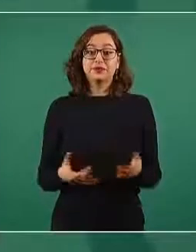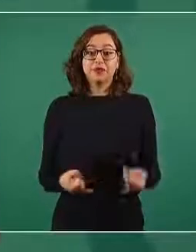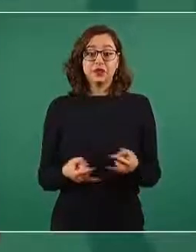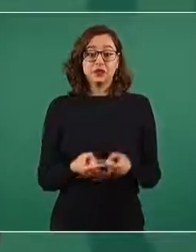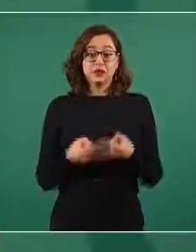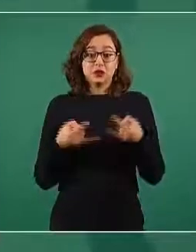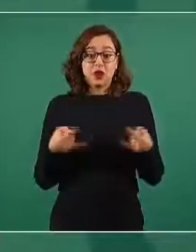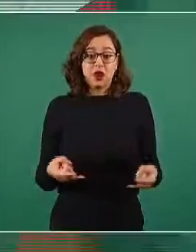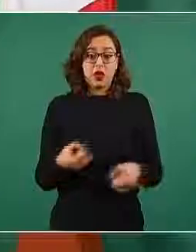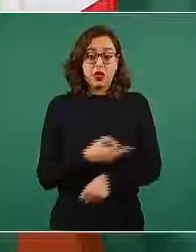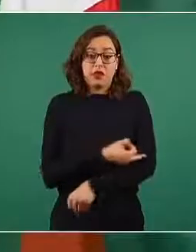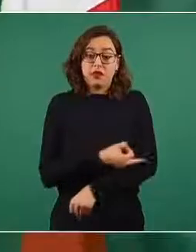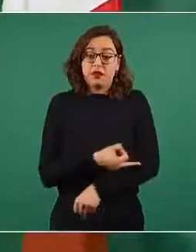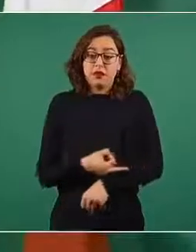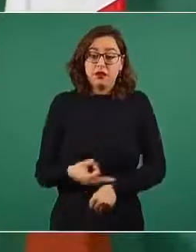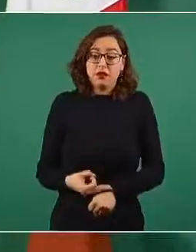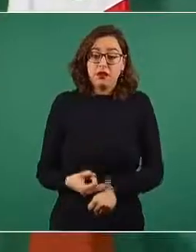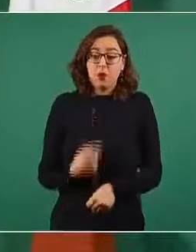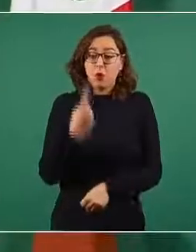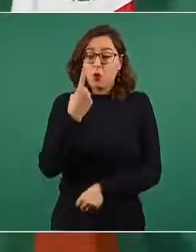familia